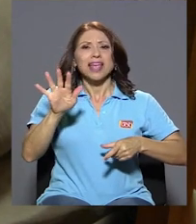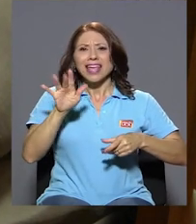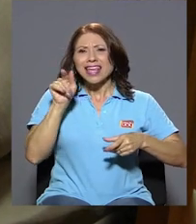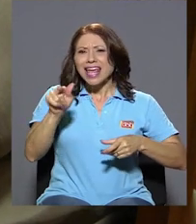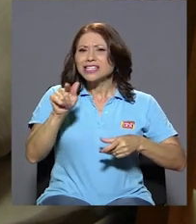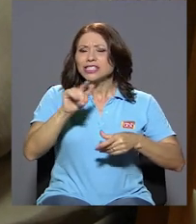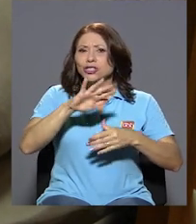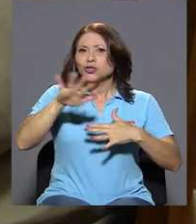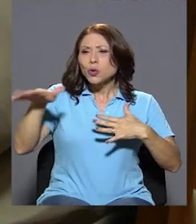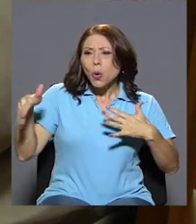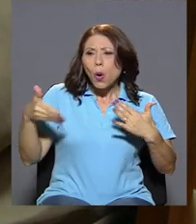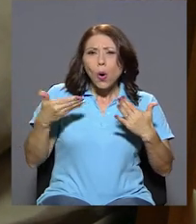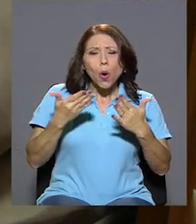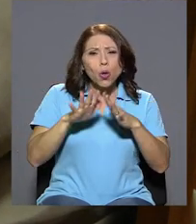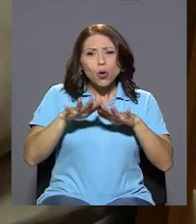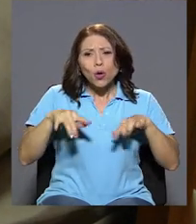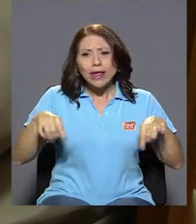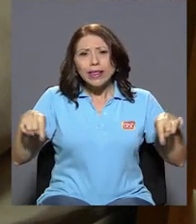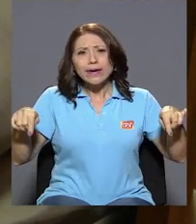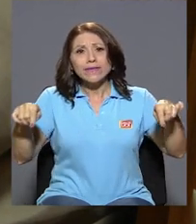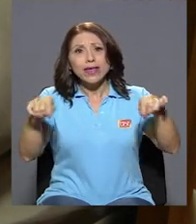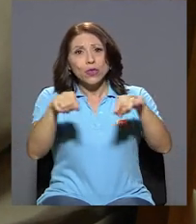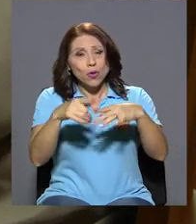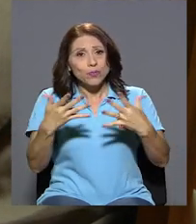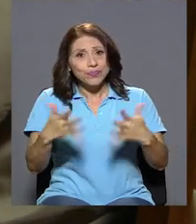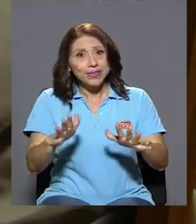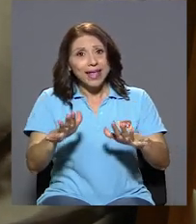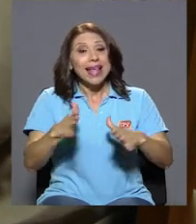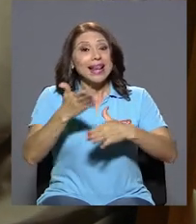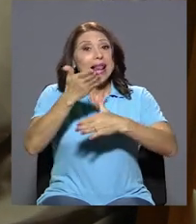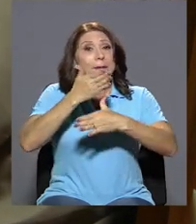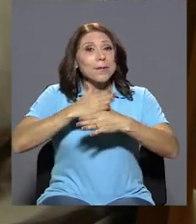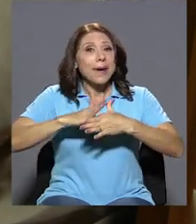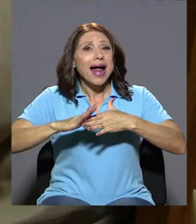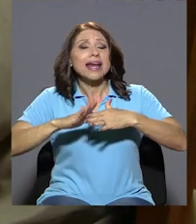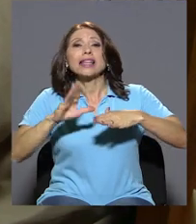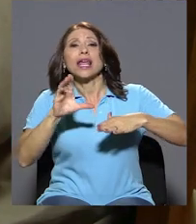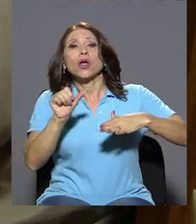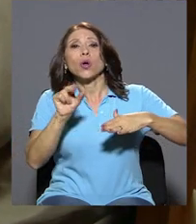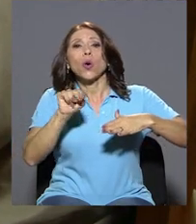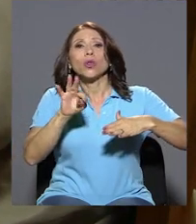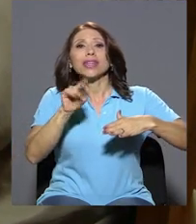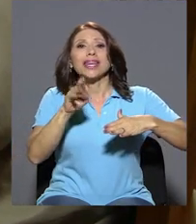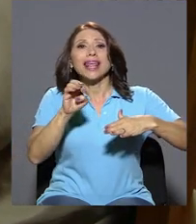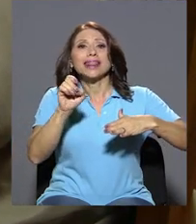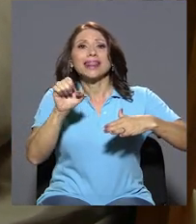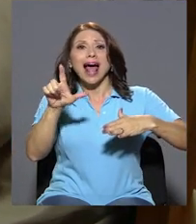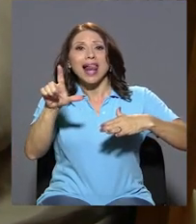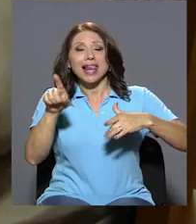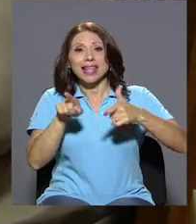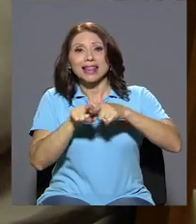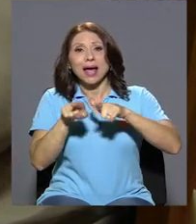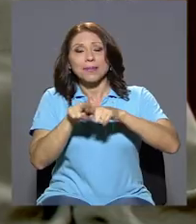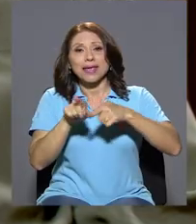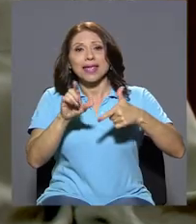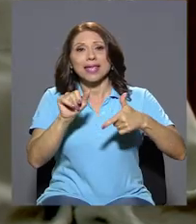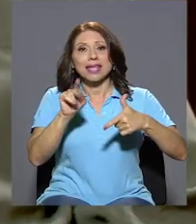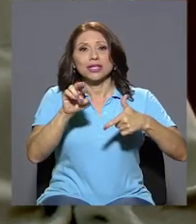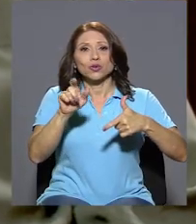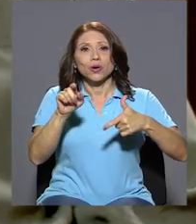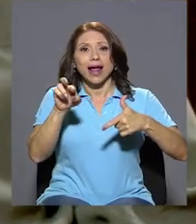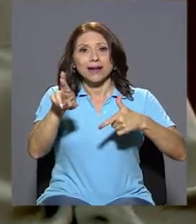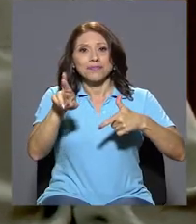es toda esa circunferencia verdad con todo tanto la parte continental como la parte insular